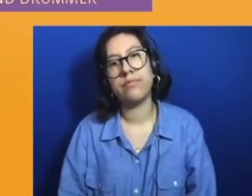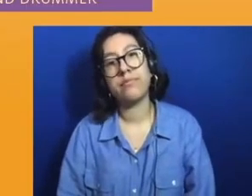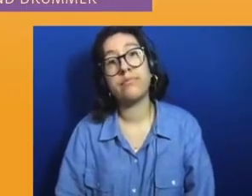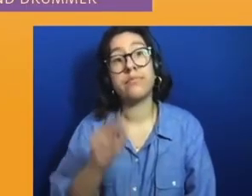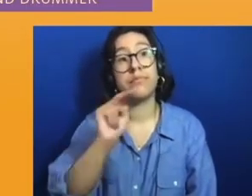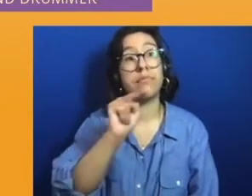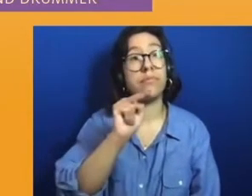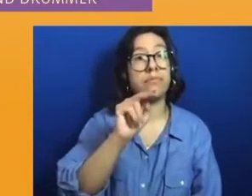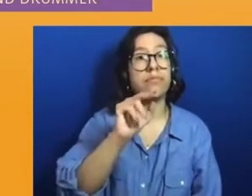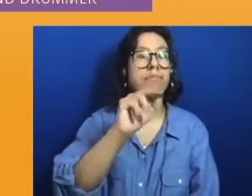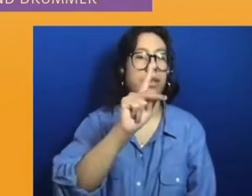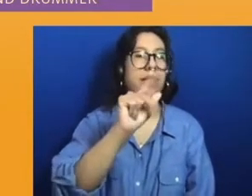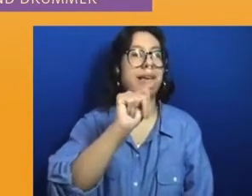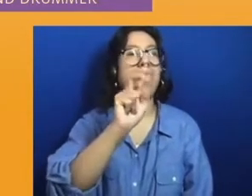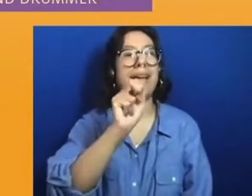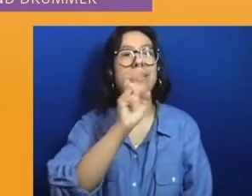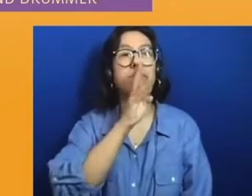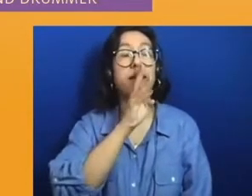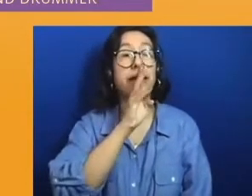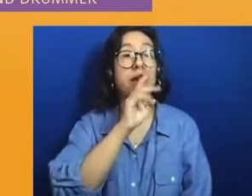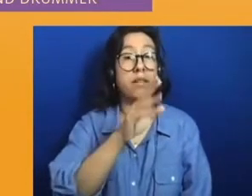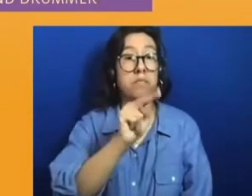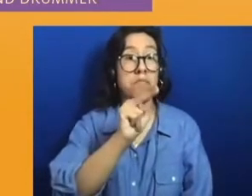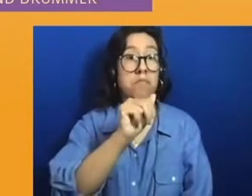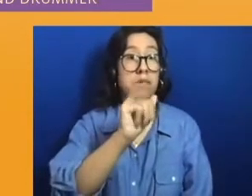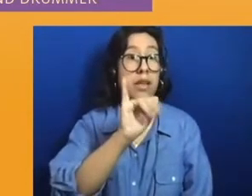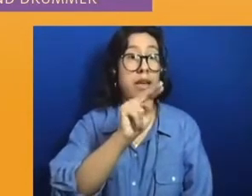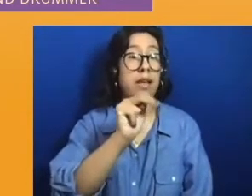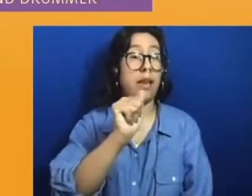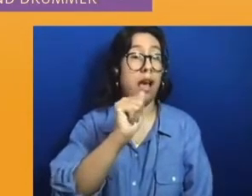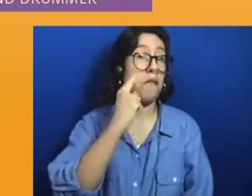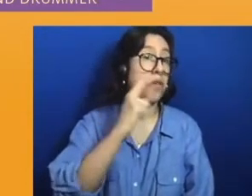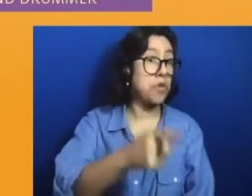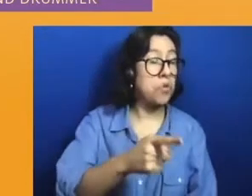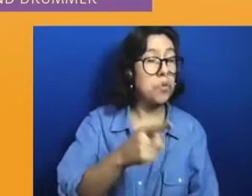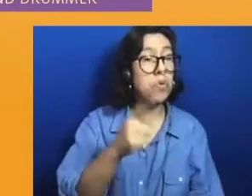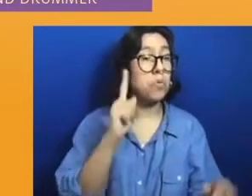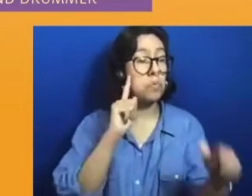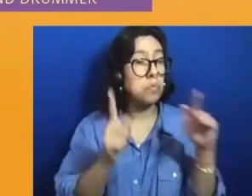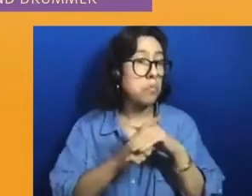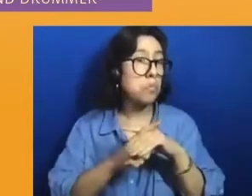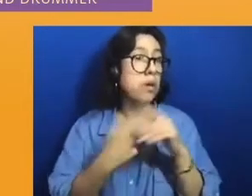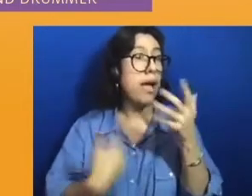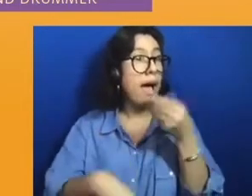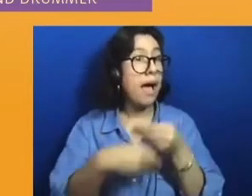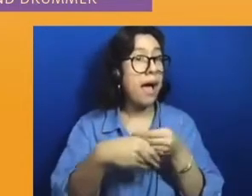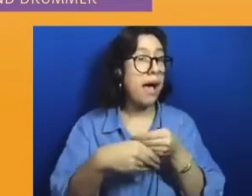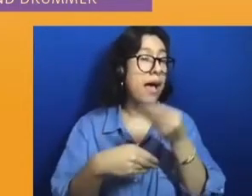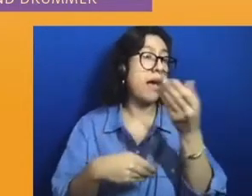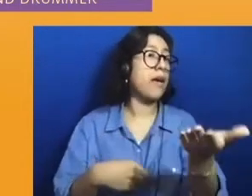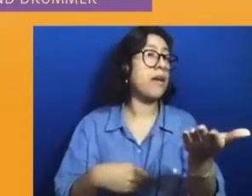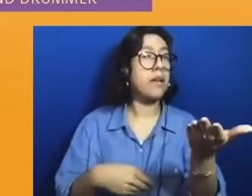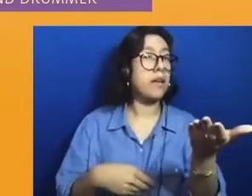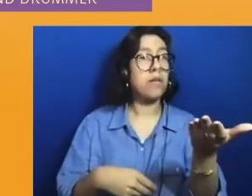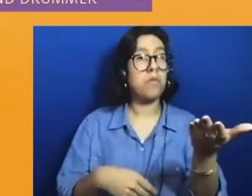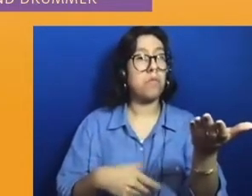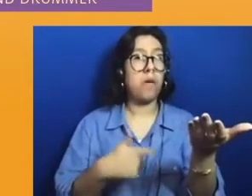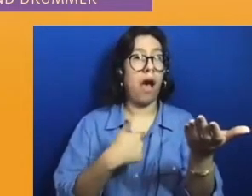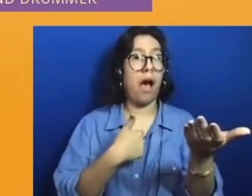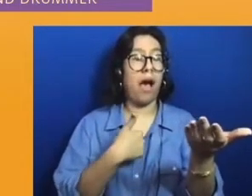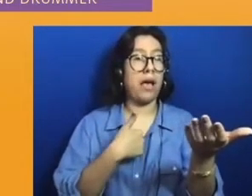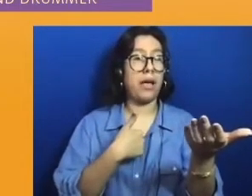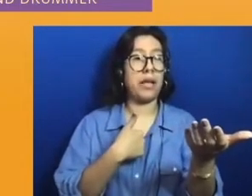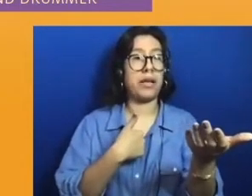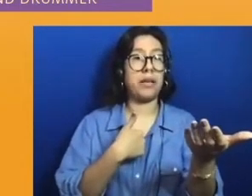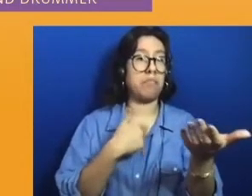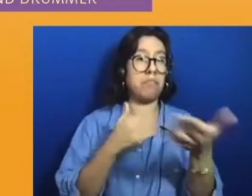Neina, usted tiene pues algo que le surgió en esa conversación. O yo también puedo dirigir una